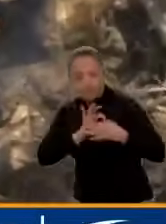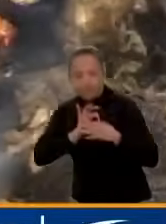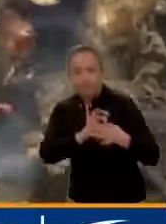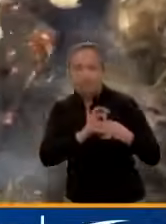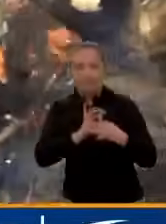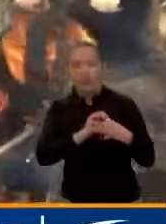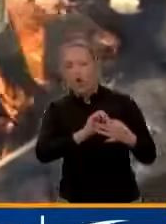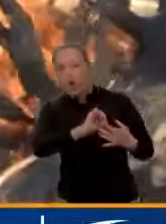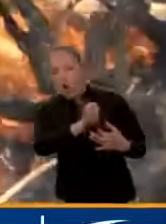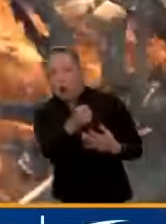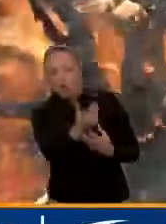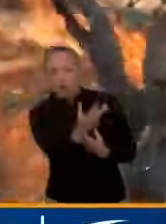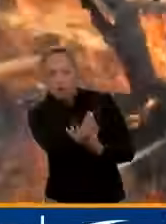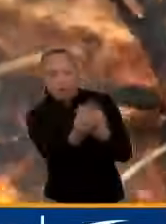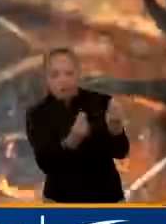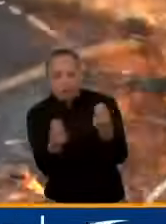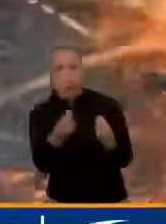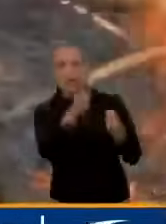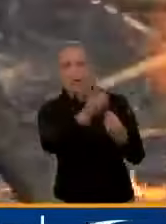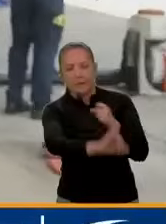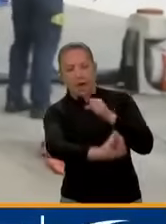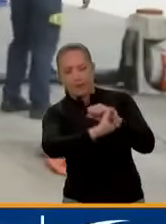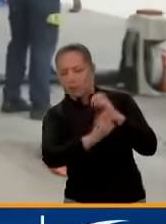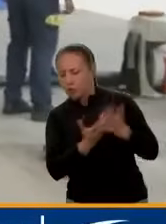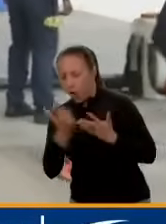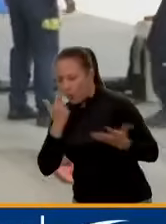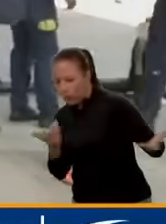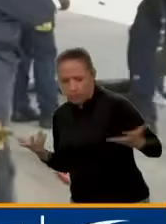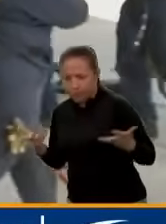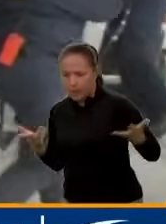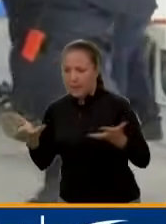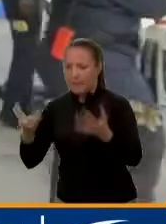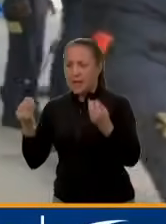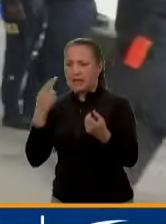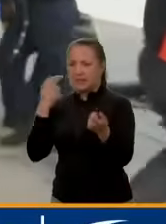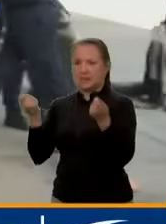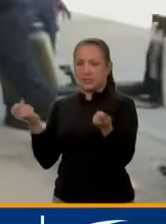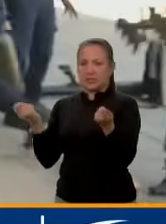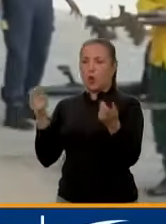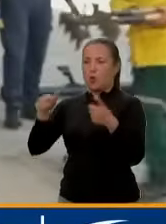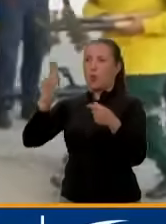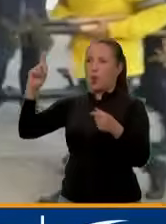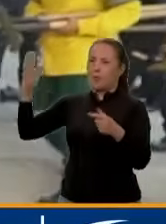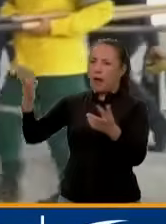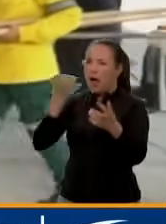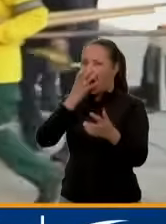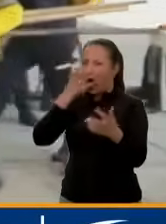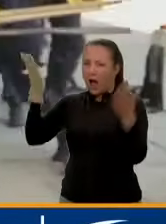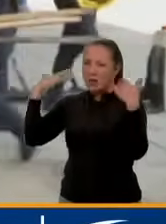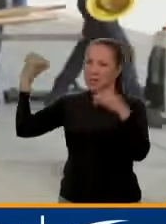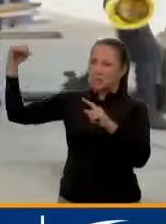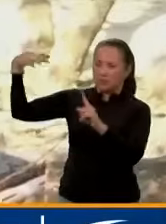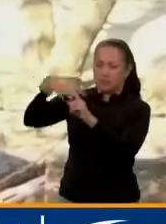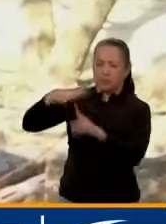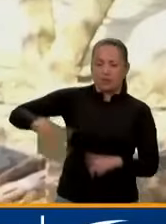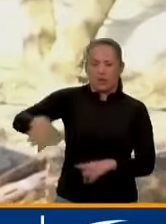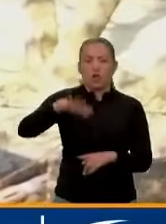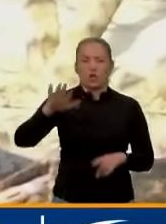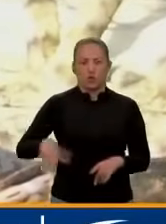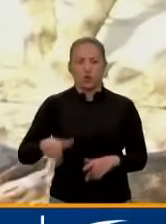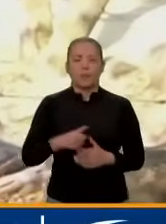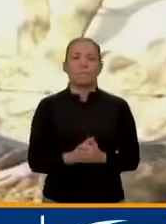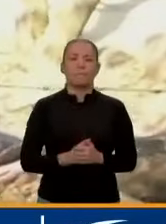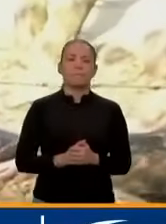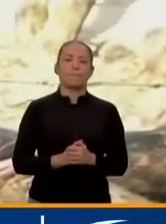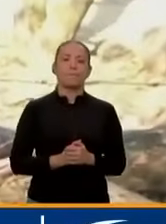de otras organizaciones que nos apoyan para poder contrarrestar esta ola de verano que se presenta en nuestro municipio, el departamento. Hoy no